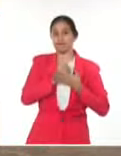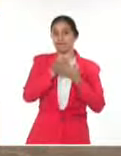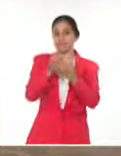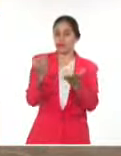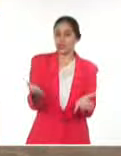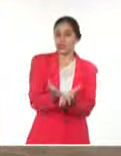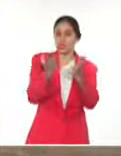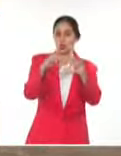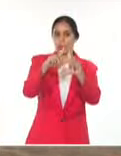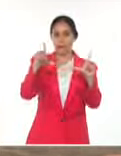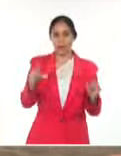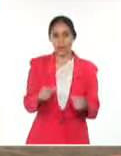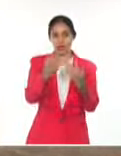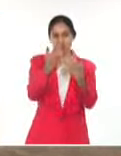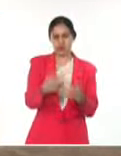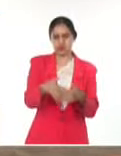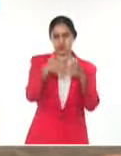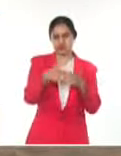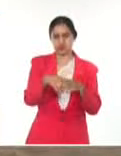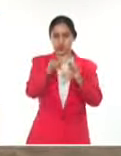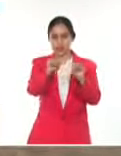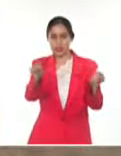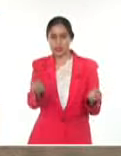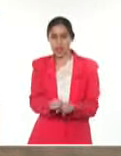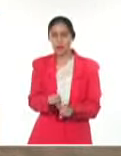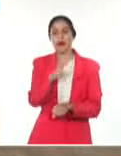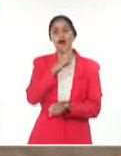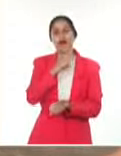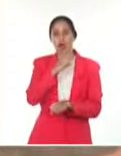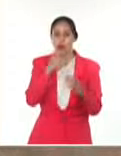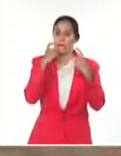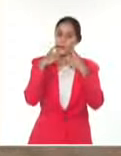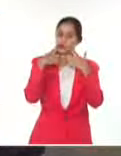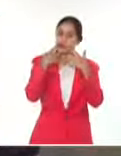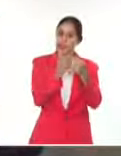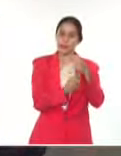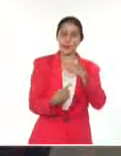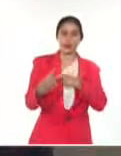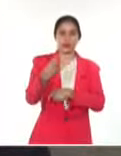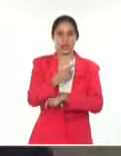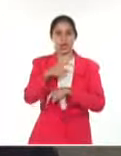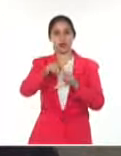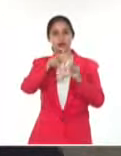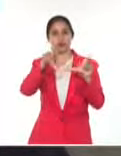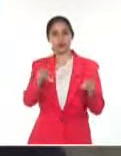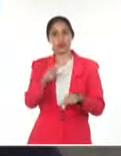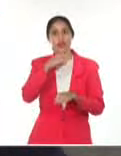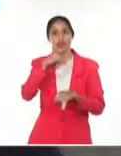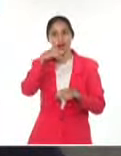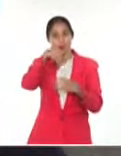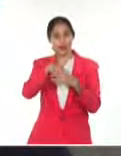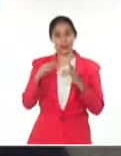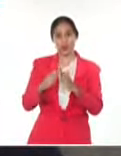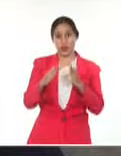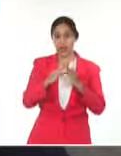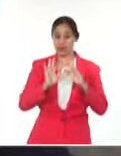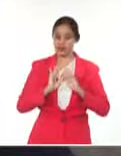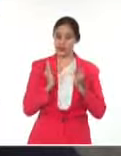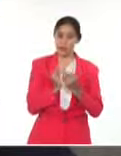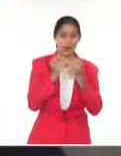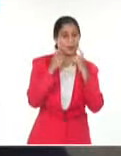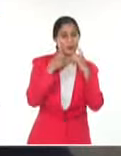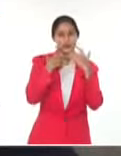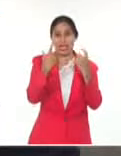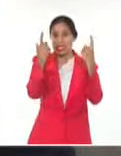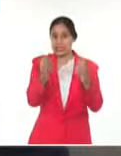la producción del sistema hidráulico, que buena ayuda que necesita en estos momentos. El agua en la casa es muy importante, es vital para la vida de todo